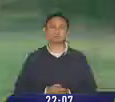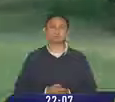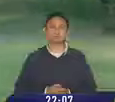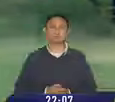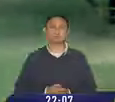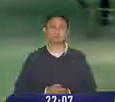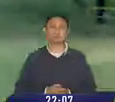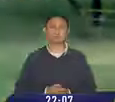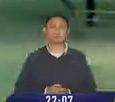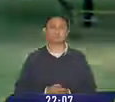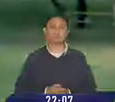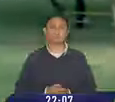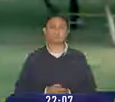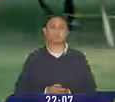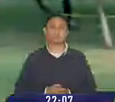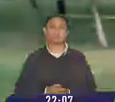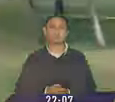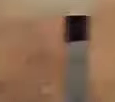Informó Javier Rosero.